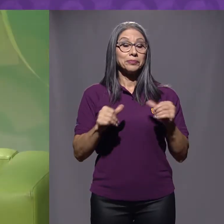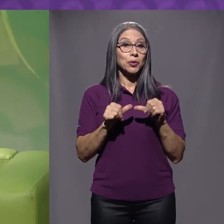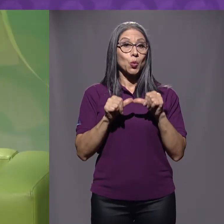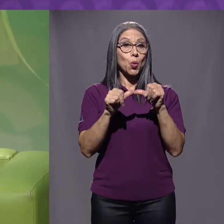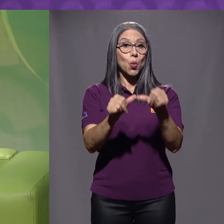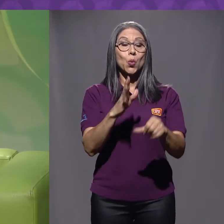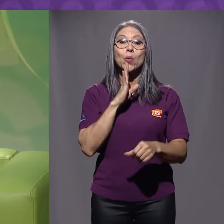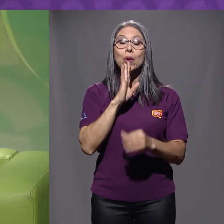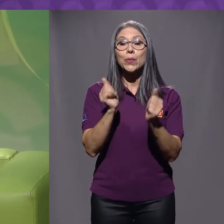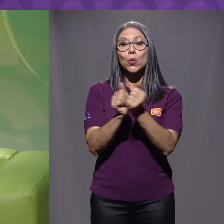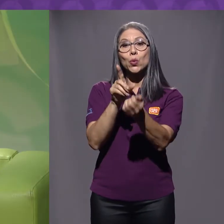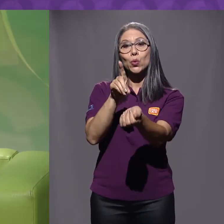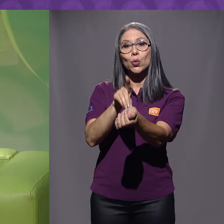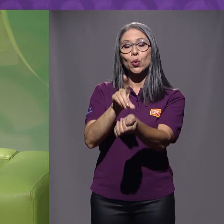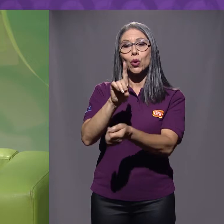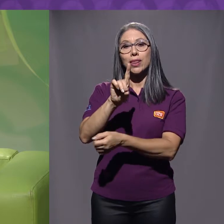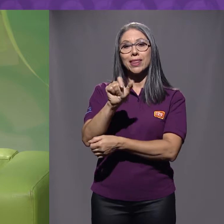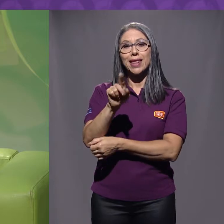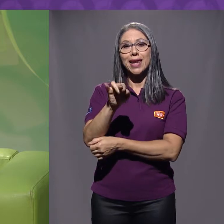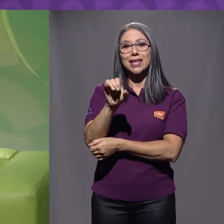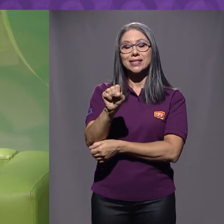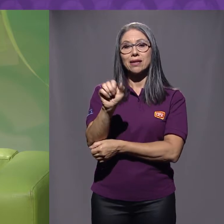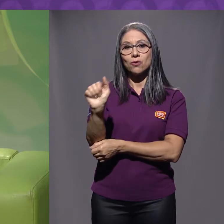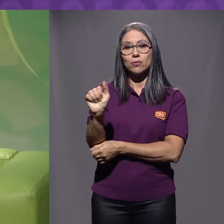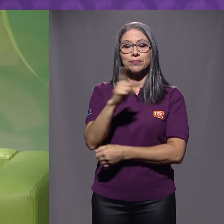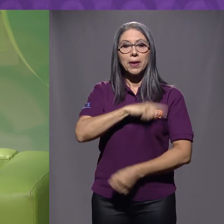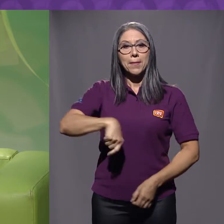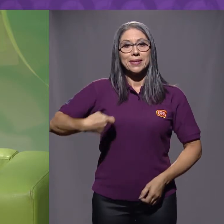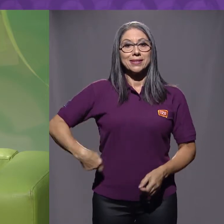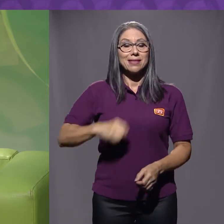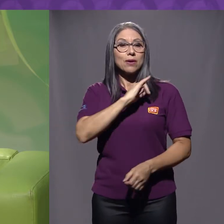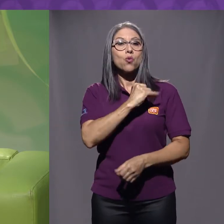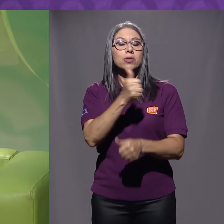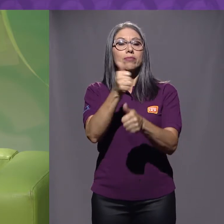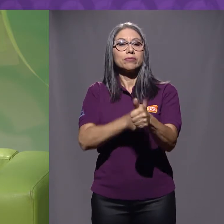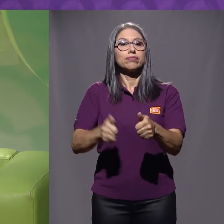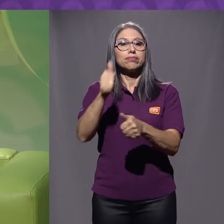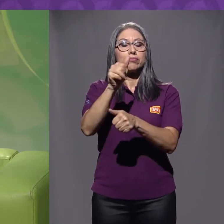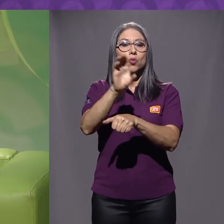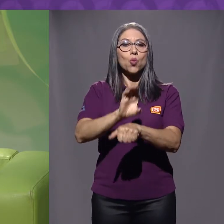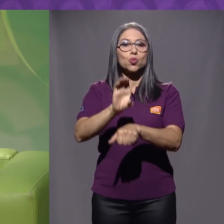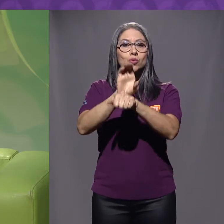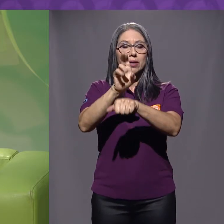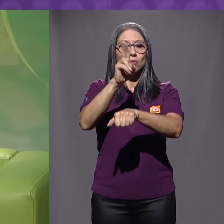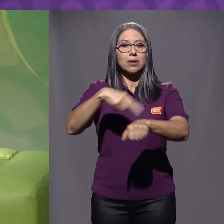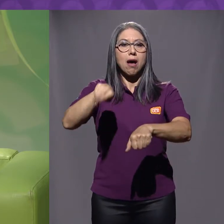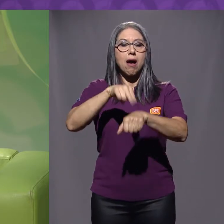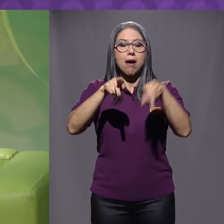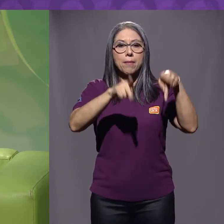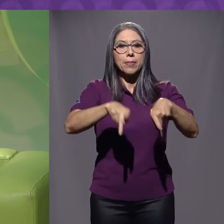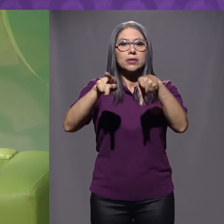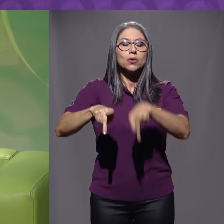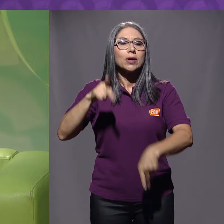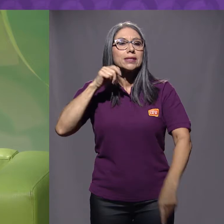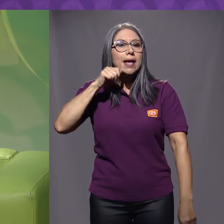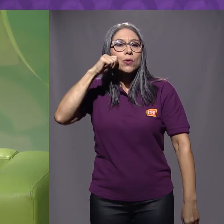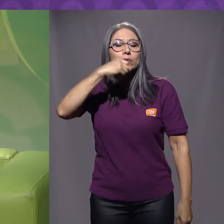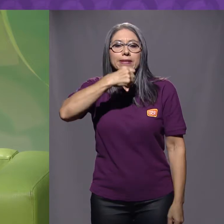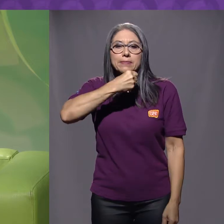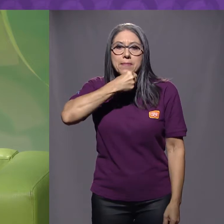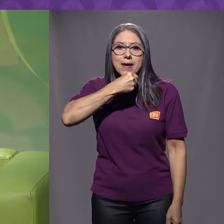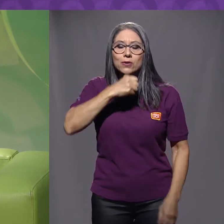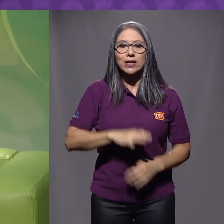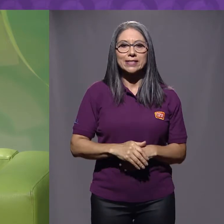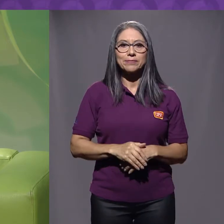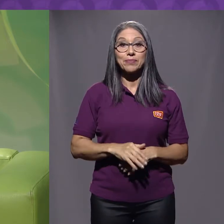Y continuamos conversando con el doctor Denis Angulo, presidente de la Junta Rectora del Consejo Nacional de Personas Adultas Mayores, y